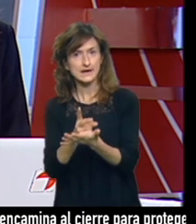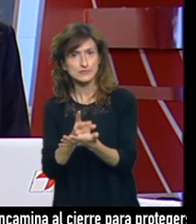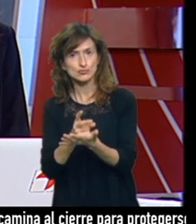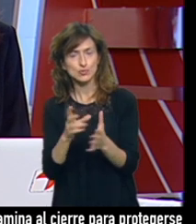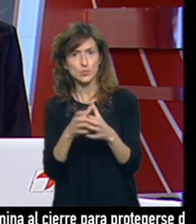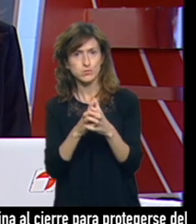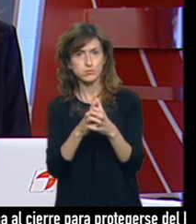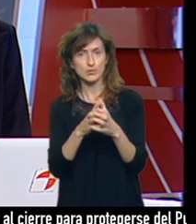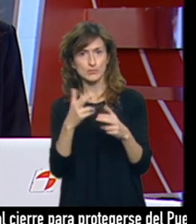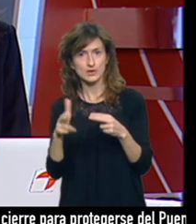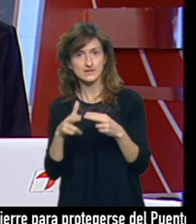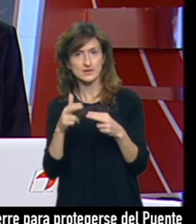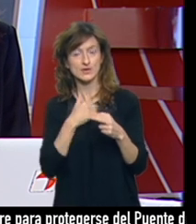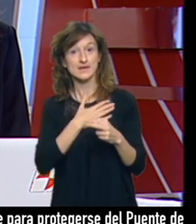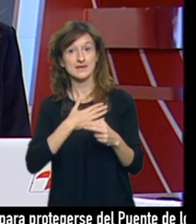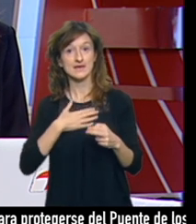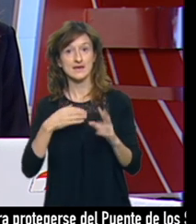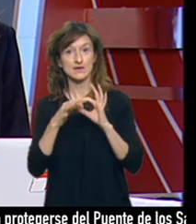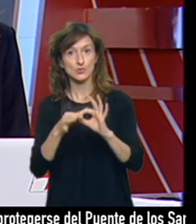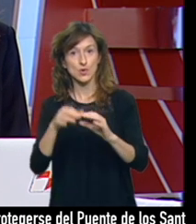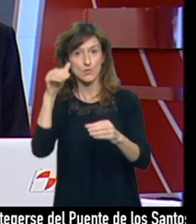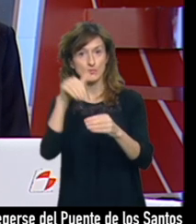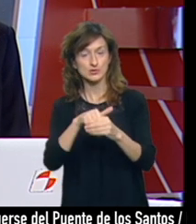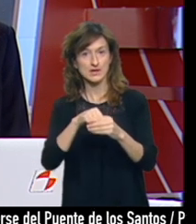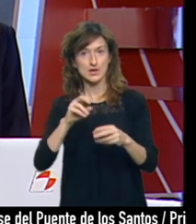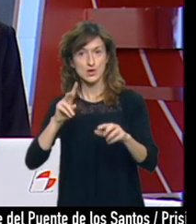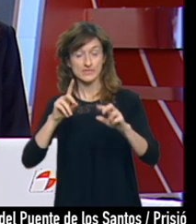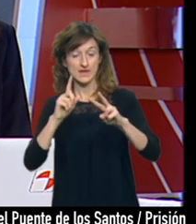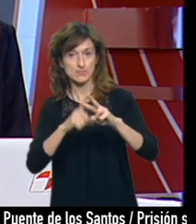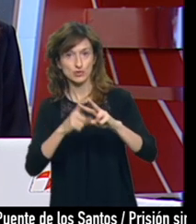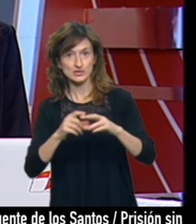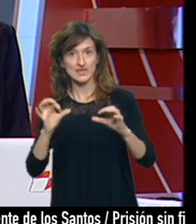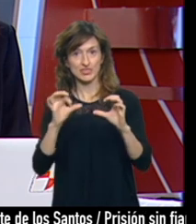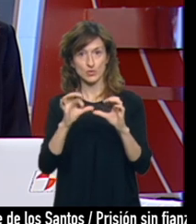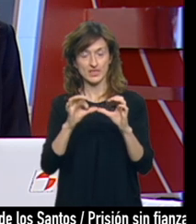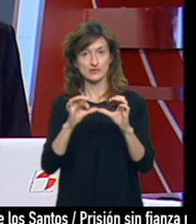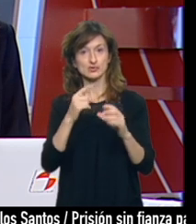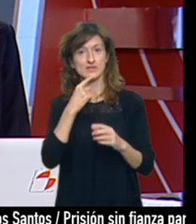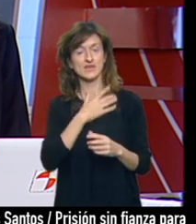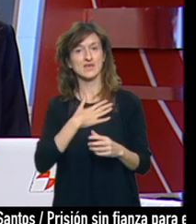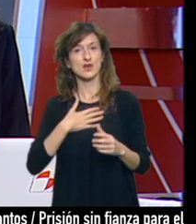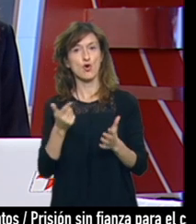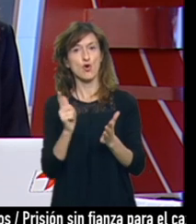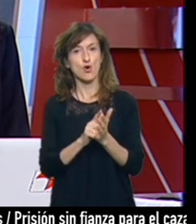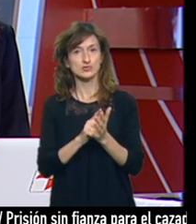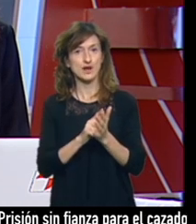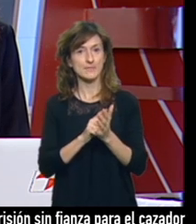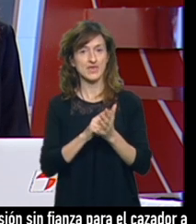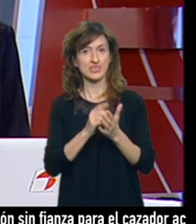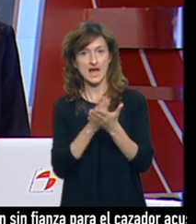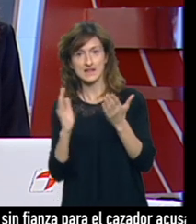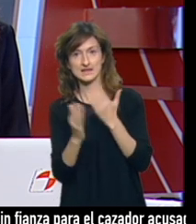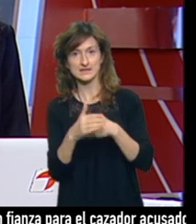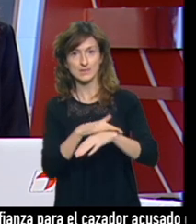partido pasa ahora por tejer lazos con los votantes de Vox y Ciudadanos. Se trata, dijo, de reconstruir una gran alternativa